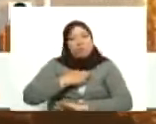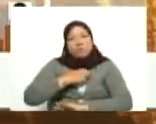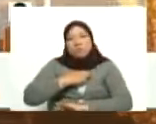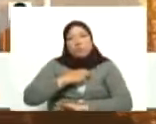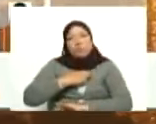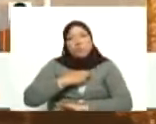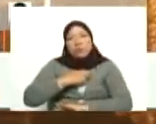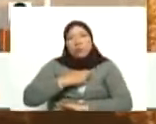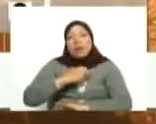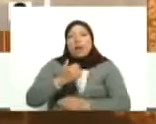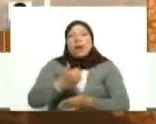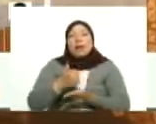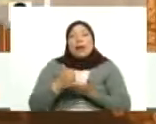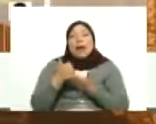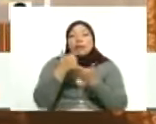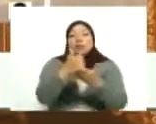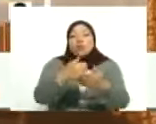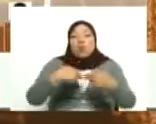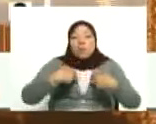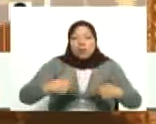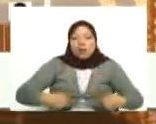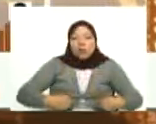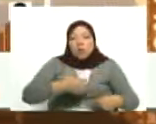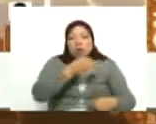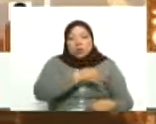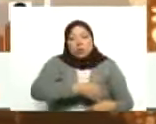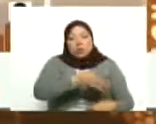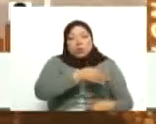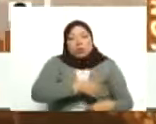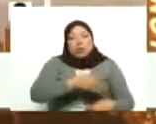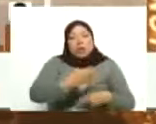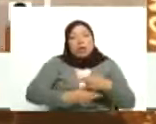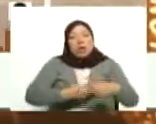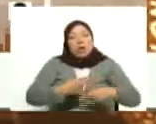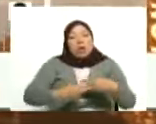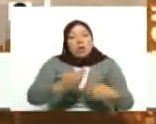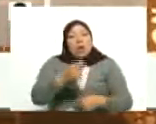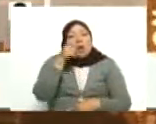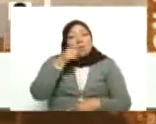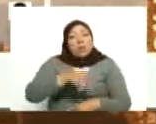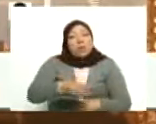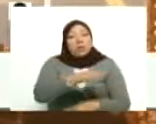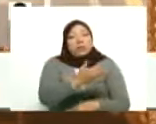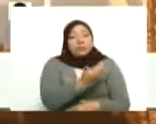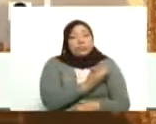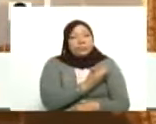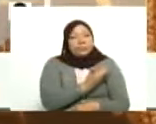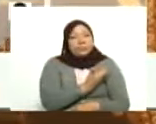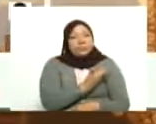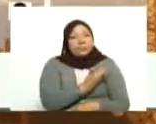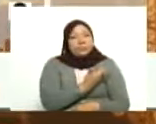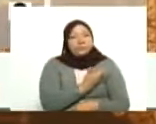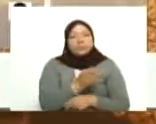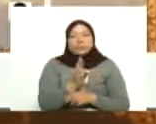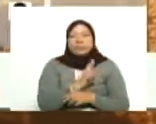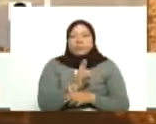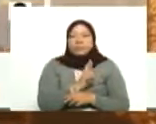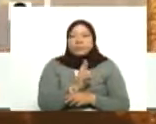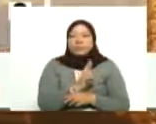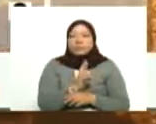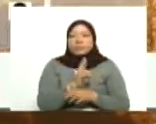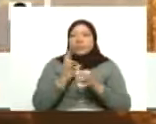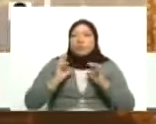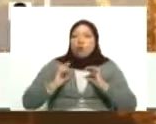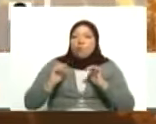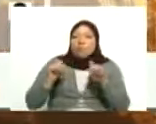ayuda humanitaria y la ayuda social y la ayuda a la población de Gaza. Esto tiene que de inmediato